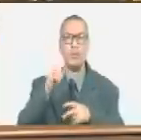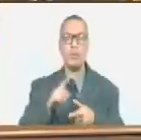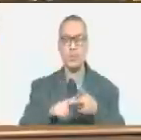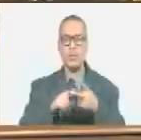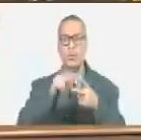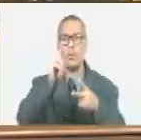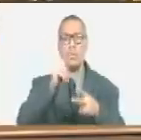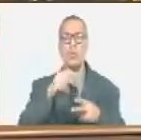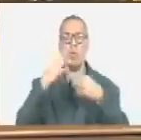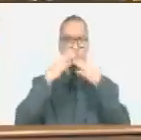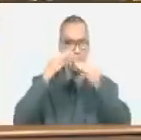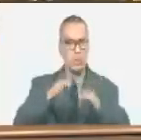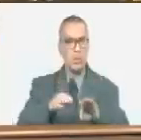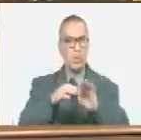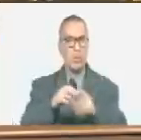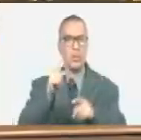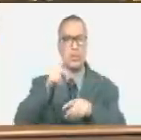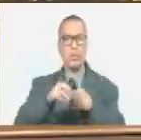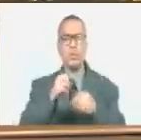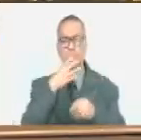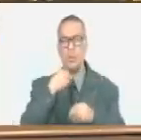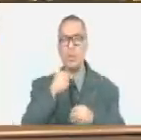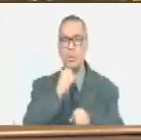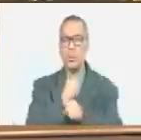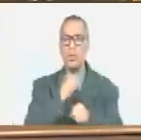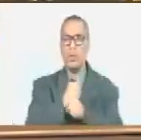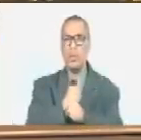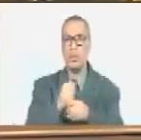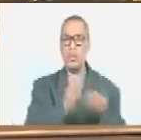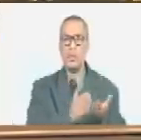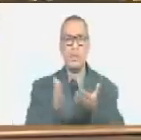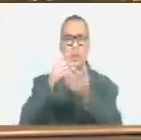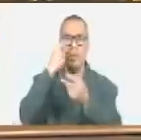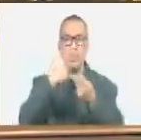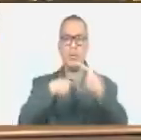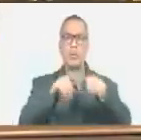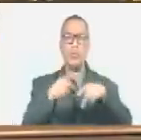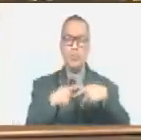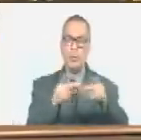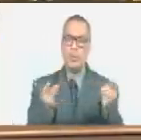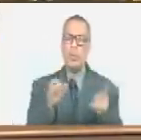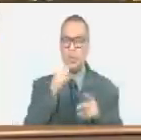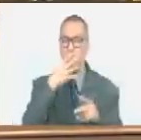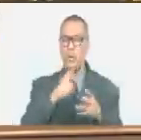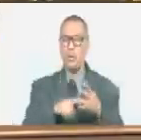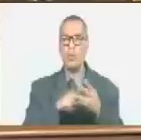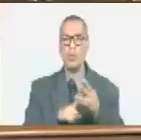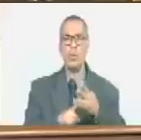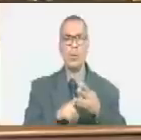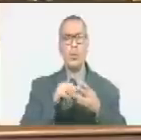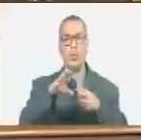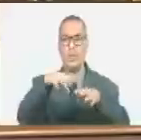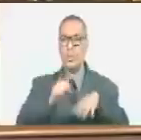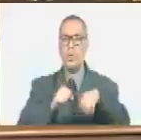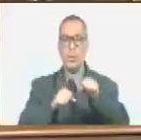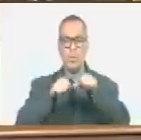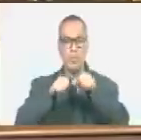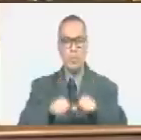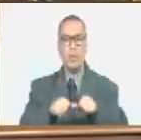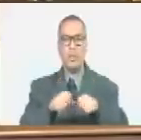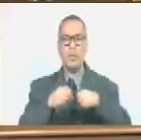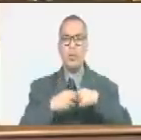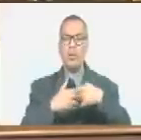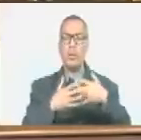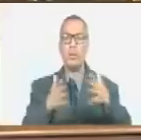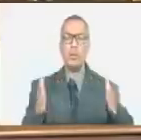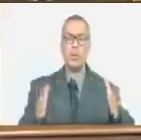2. Garantizar el adecuado funcionamiento de servicios públicos de calidad. 3. Recuperar, mantener y